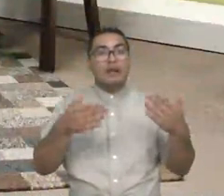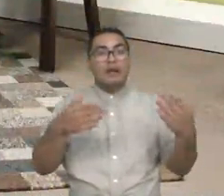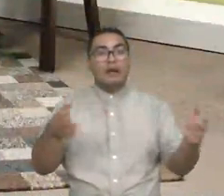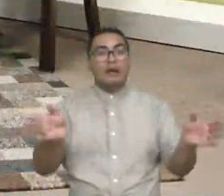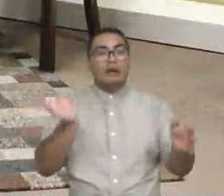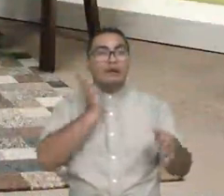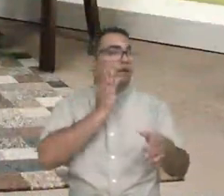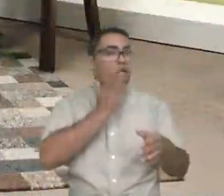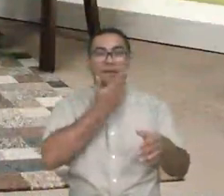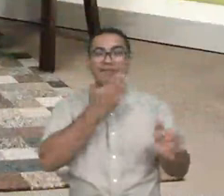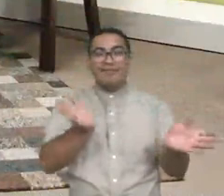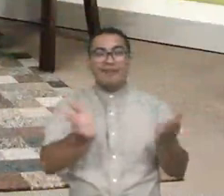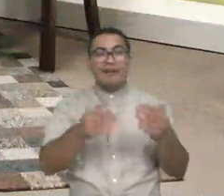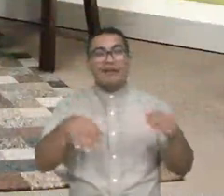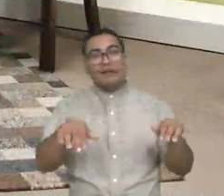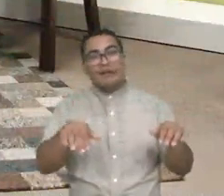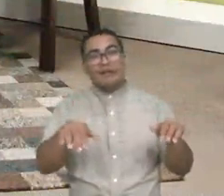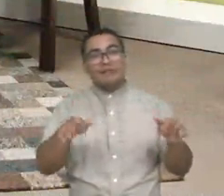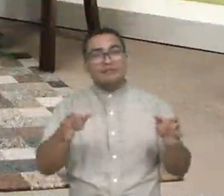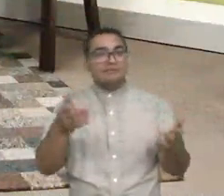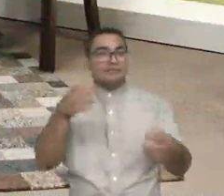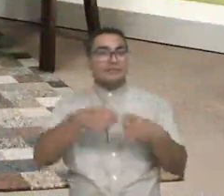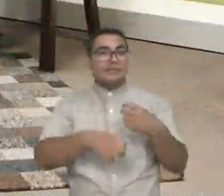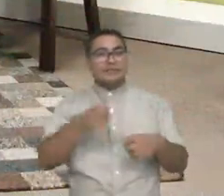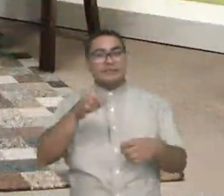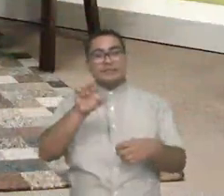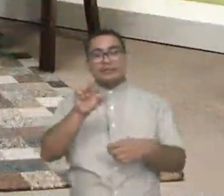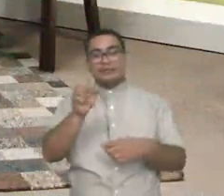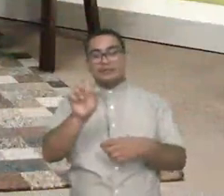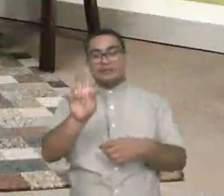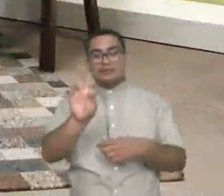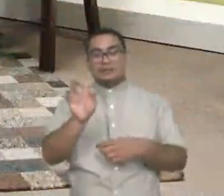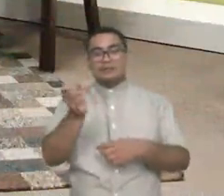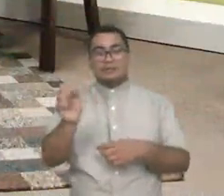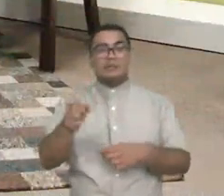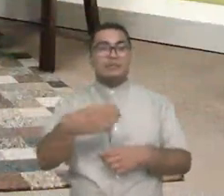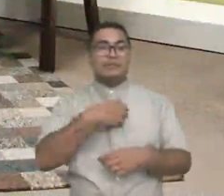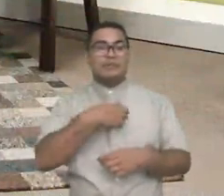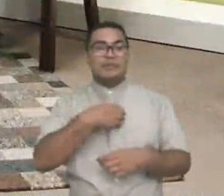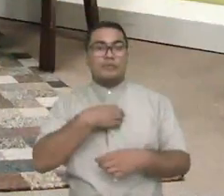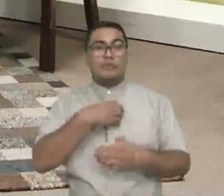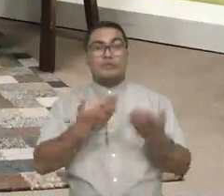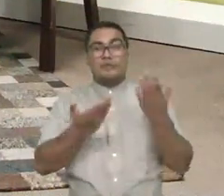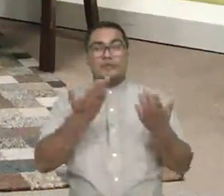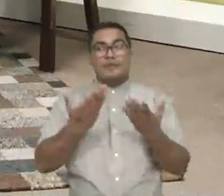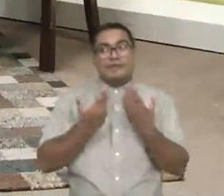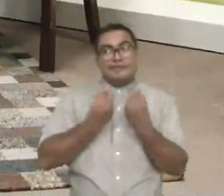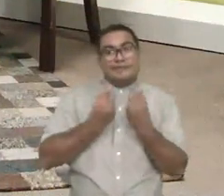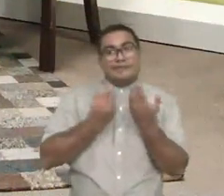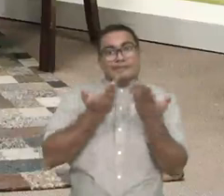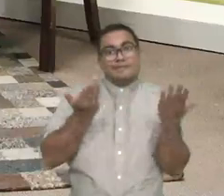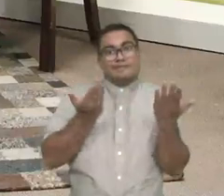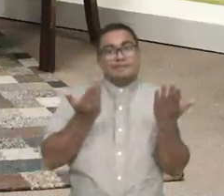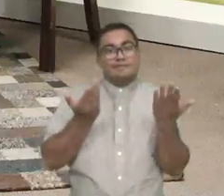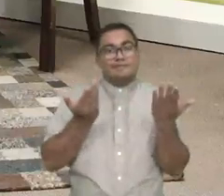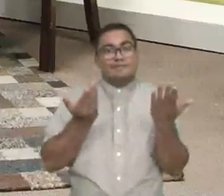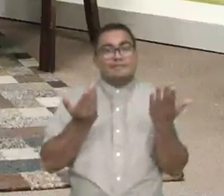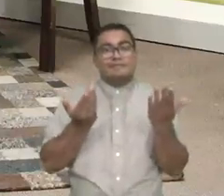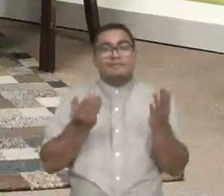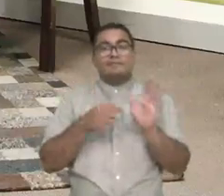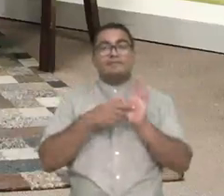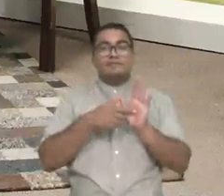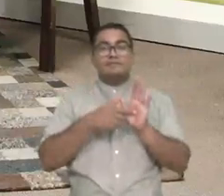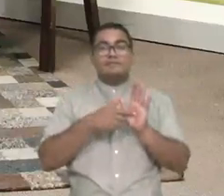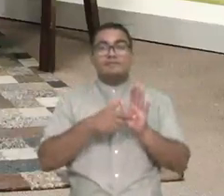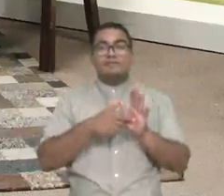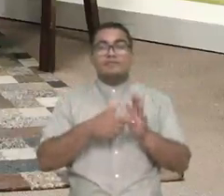estrés. Lo que pasa es que el estrés, como te decía, es una respuesta a la presión o a una amenaza. Entonces esto se